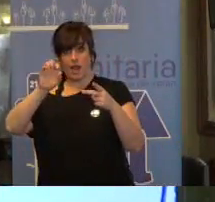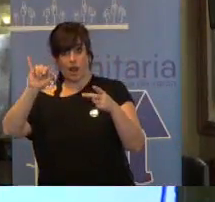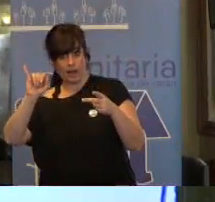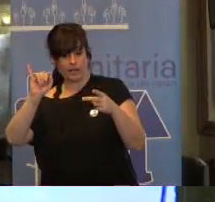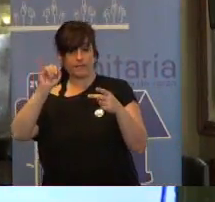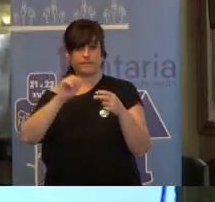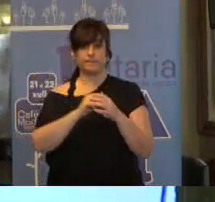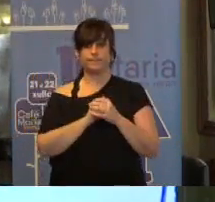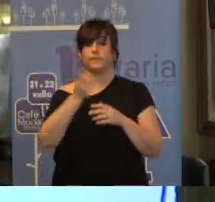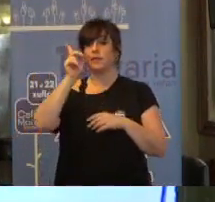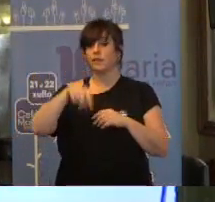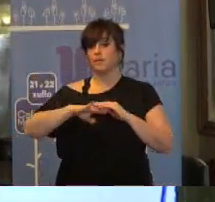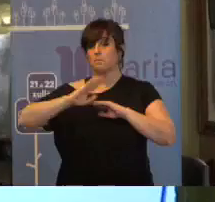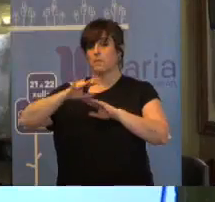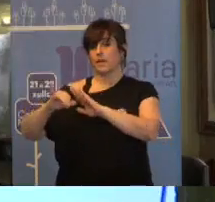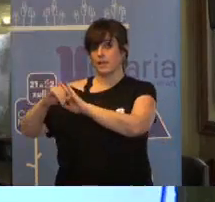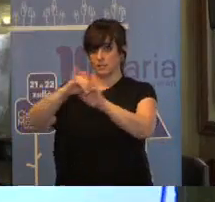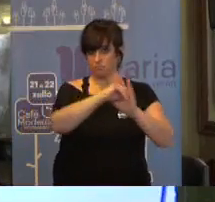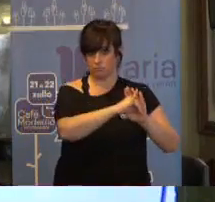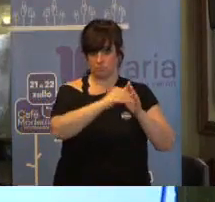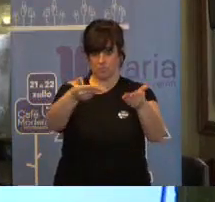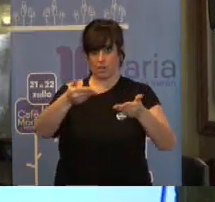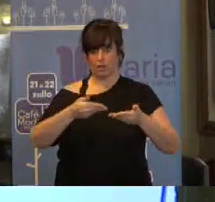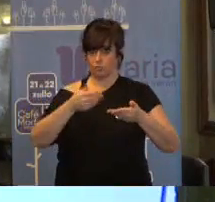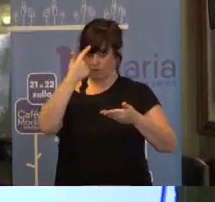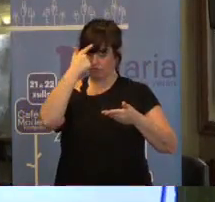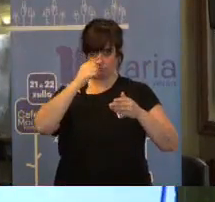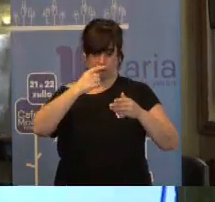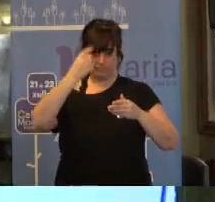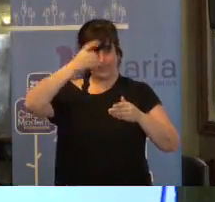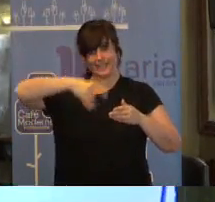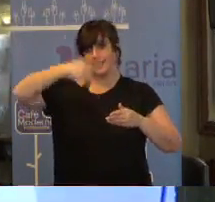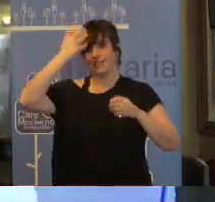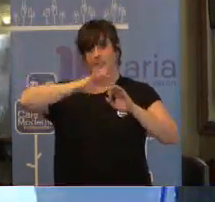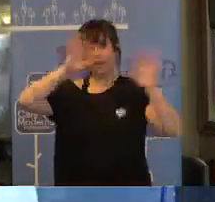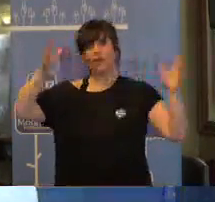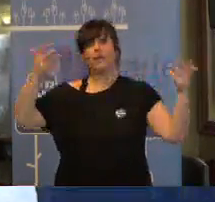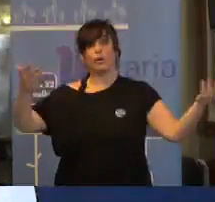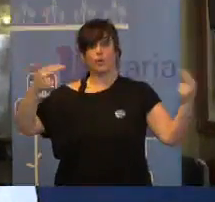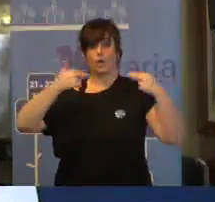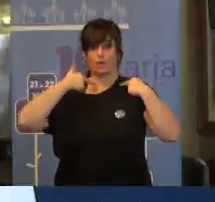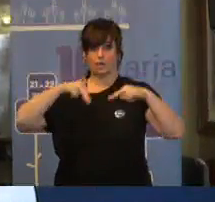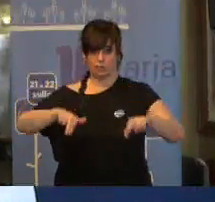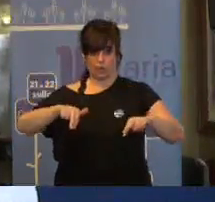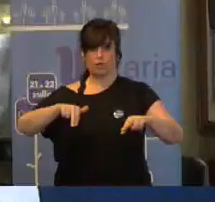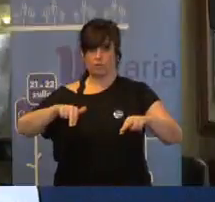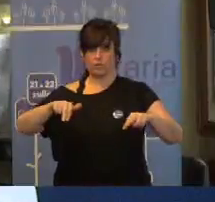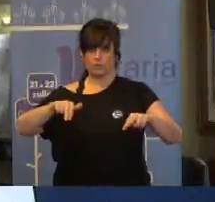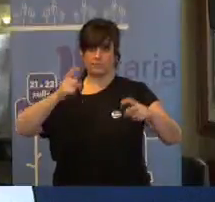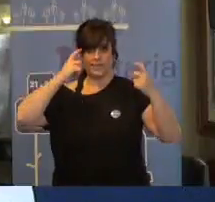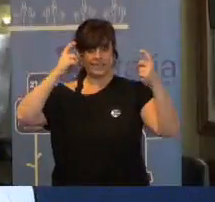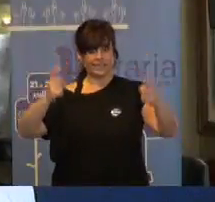da contorna, coa idea clara de traballar, de dar o salto ás deputacións dentro do paraugas de En Marea, é algo que